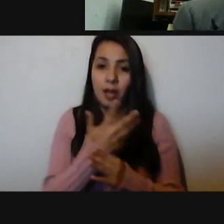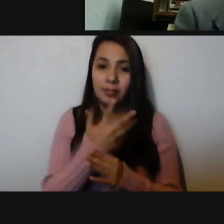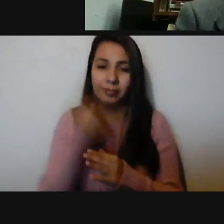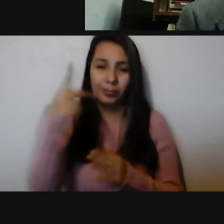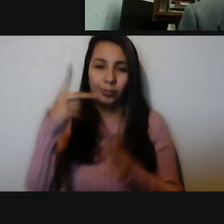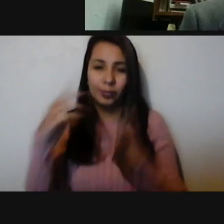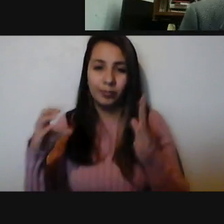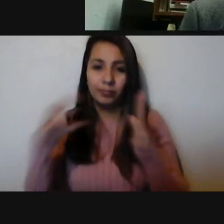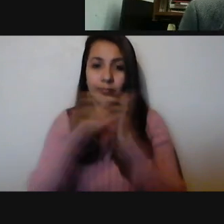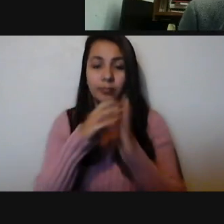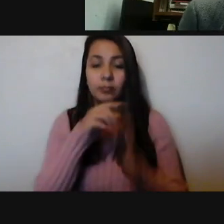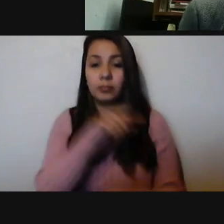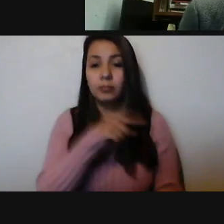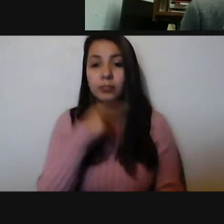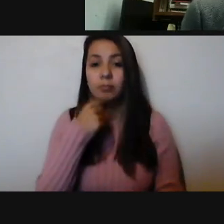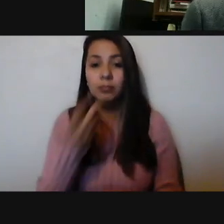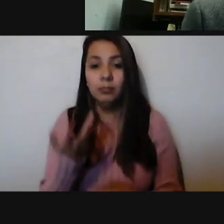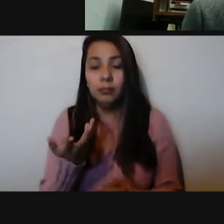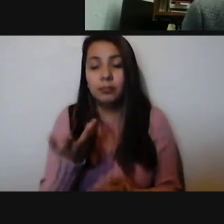libros, en una de las